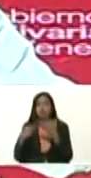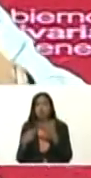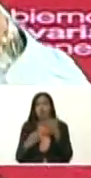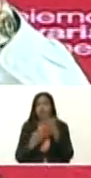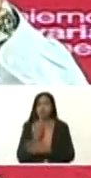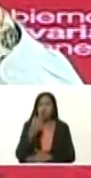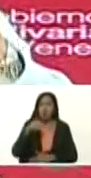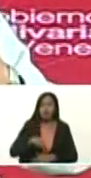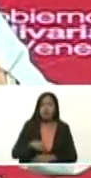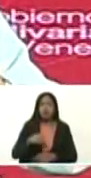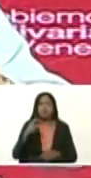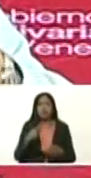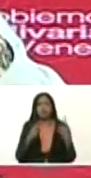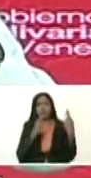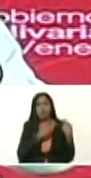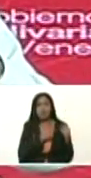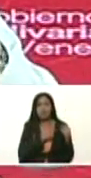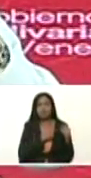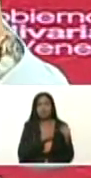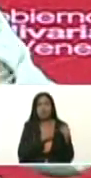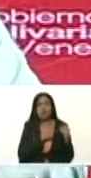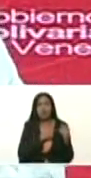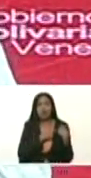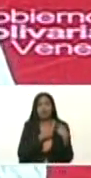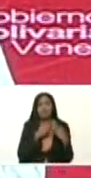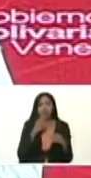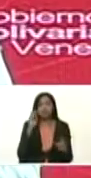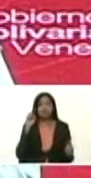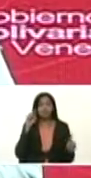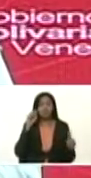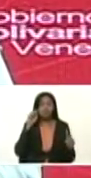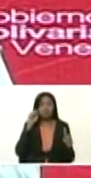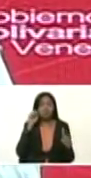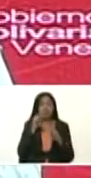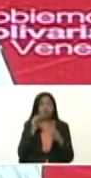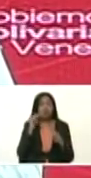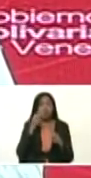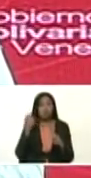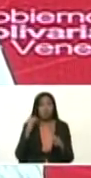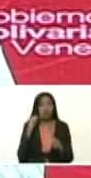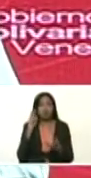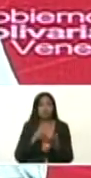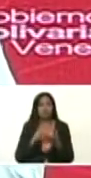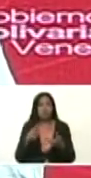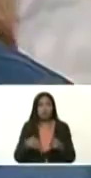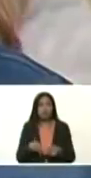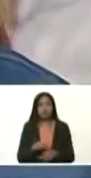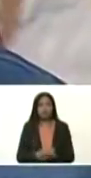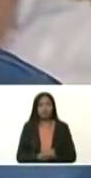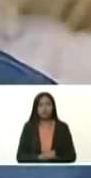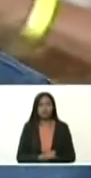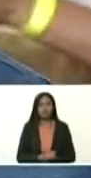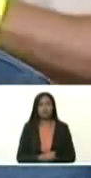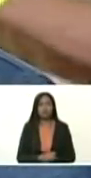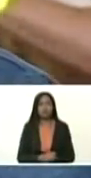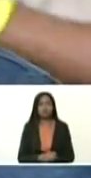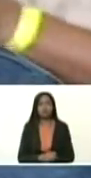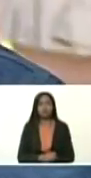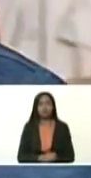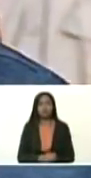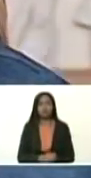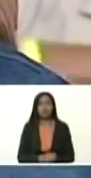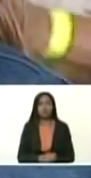funciones, mis responsabilidades y la misión que debo cumplir. La tengo bien clara. Mariani.